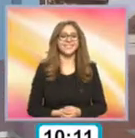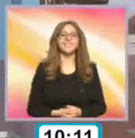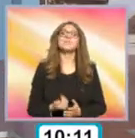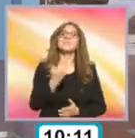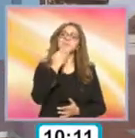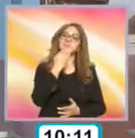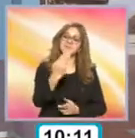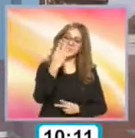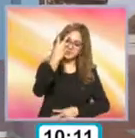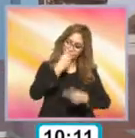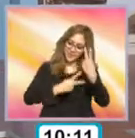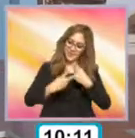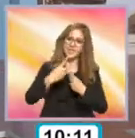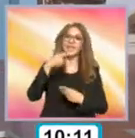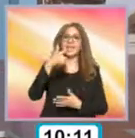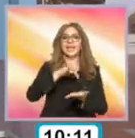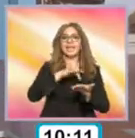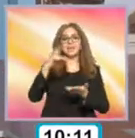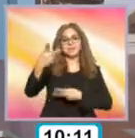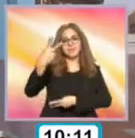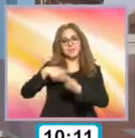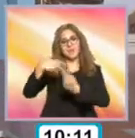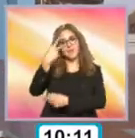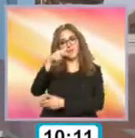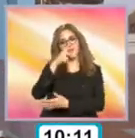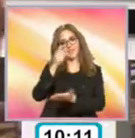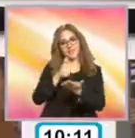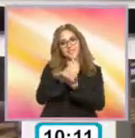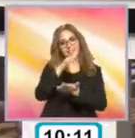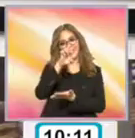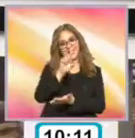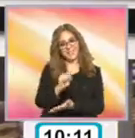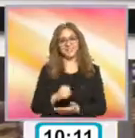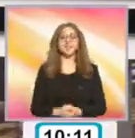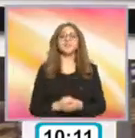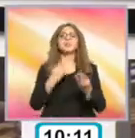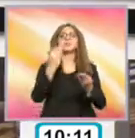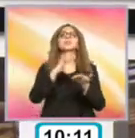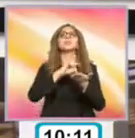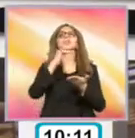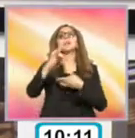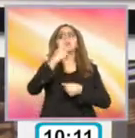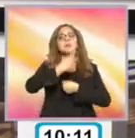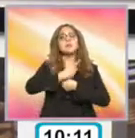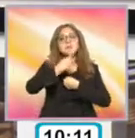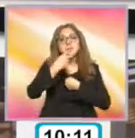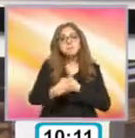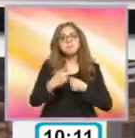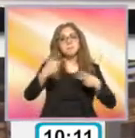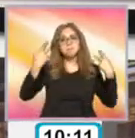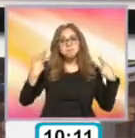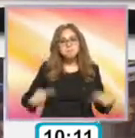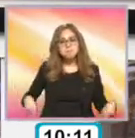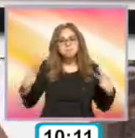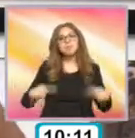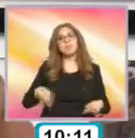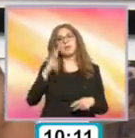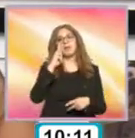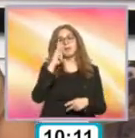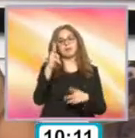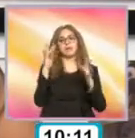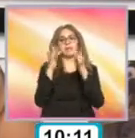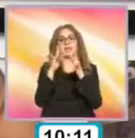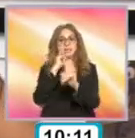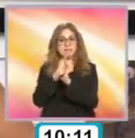Muchas gracias por estar en tus Dani, ciudades. muchísimas gracias por la invitación. Gracias a todos los televidentes, a toda la gente que nos sigue ahí en las redes sociales. Hay mucho